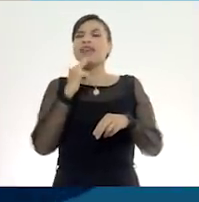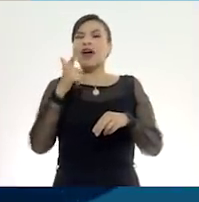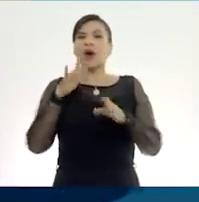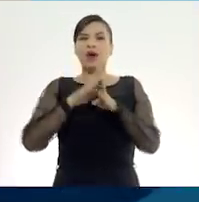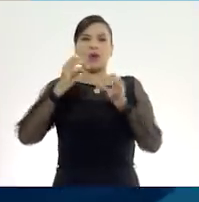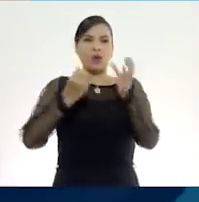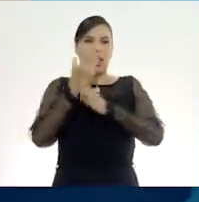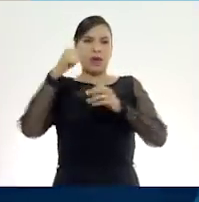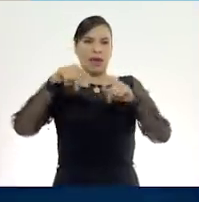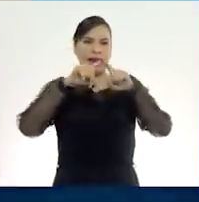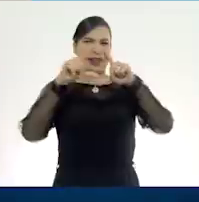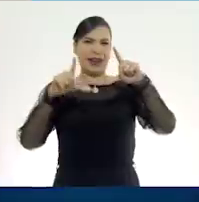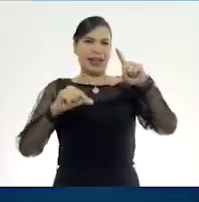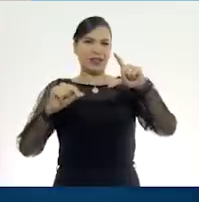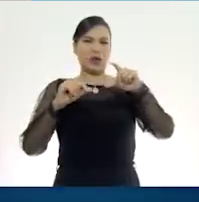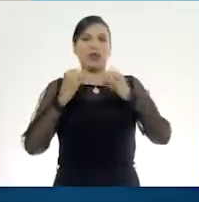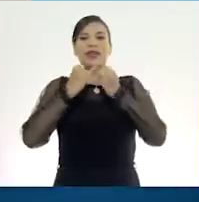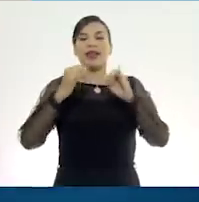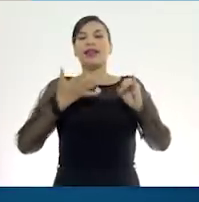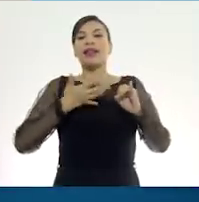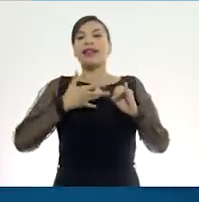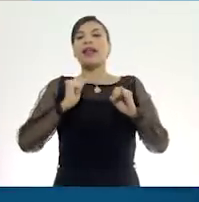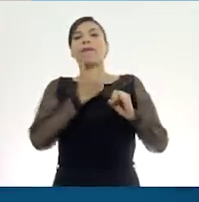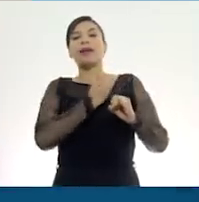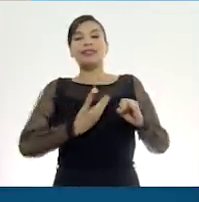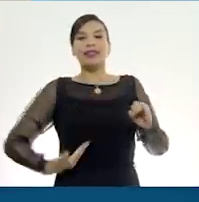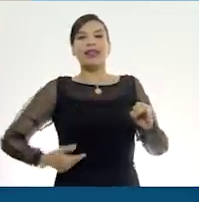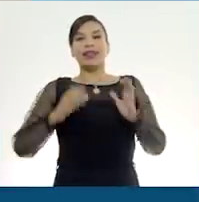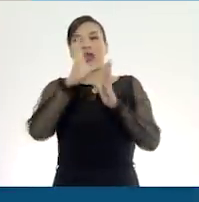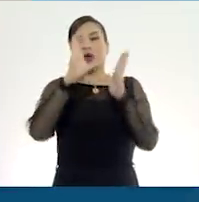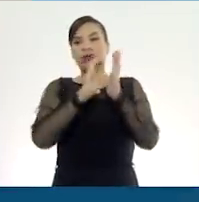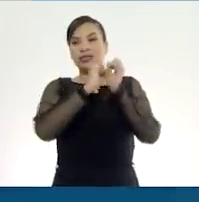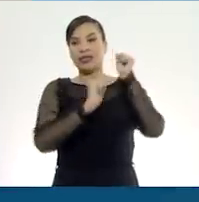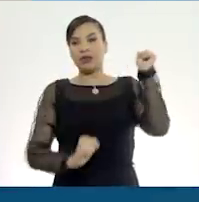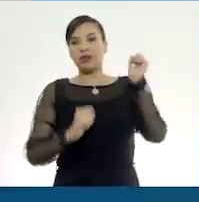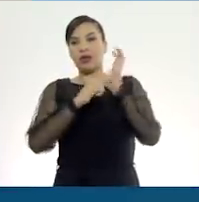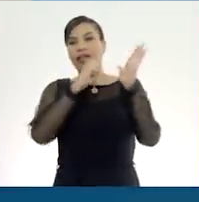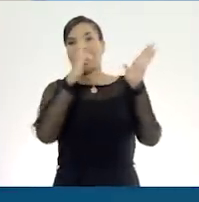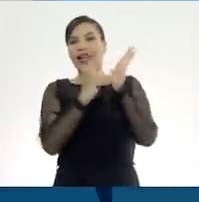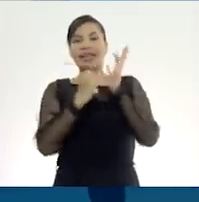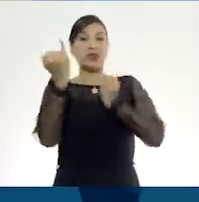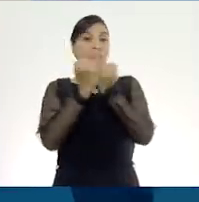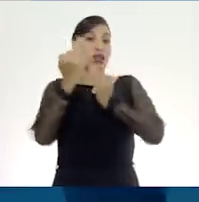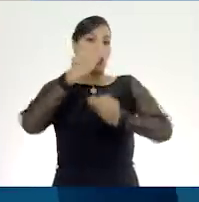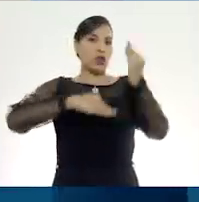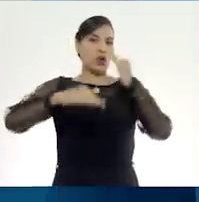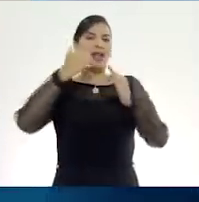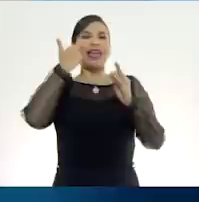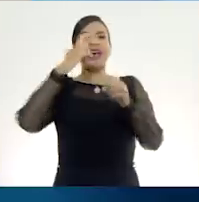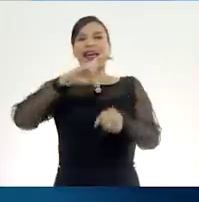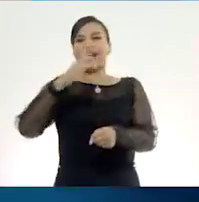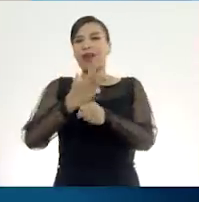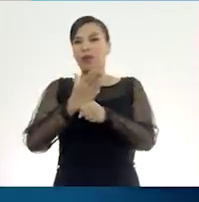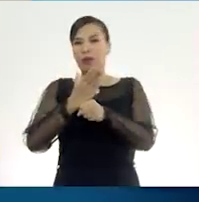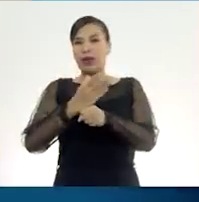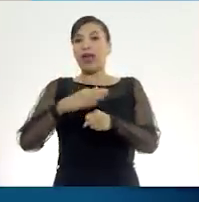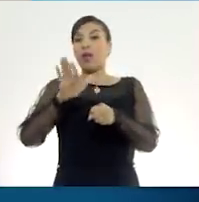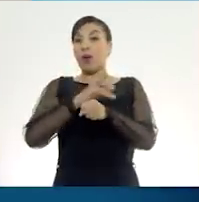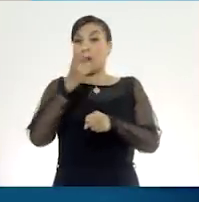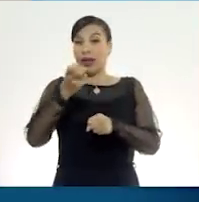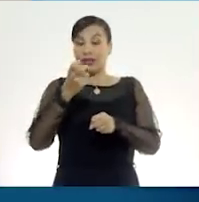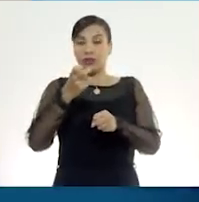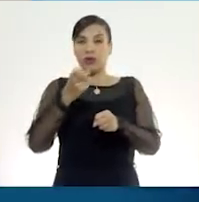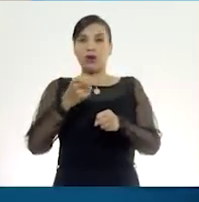nueva nación independiente tuviera un presidente y una constitución con leyes iguales para todos, es decir, querían una república. Por lo